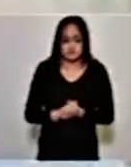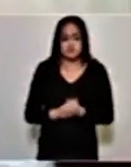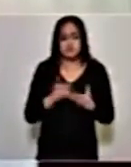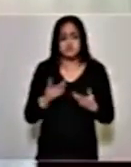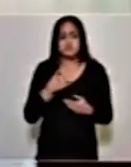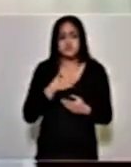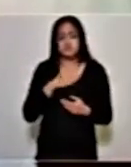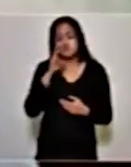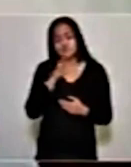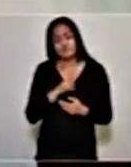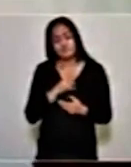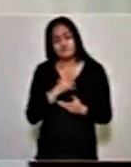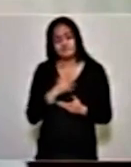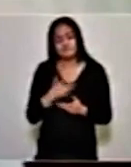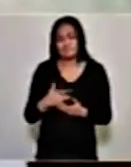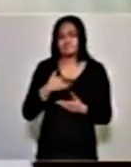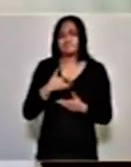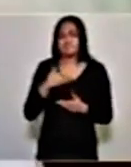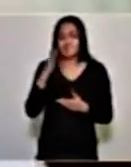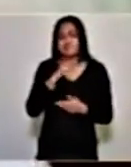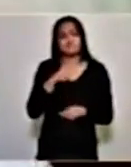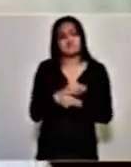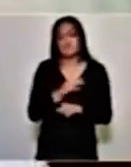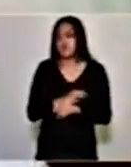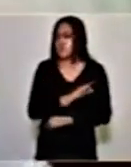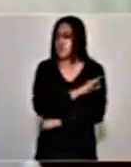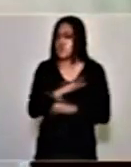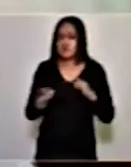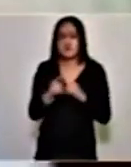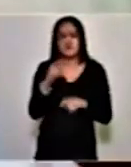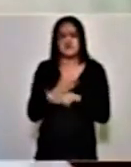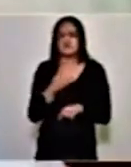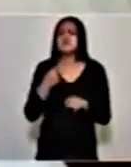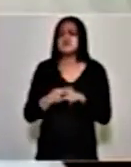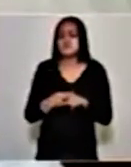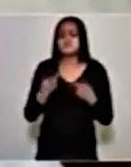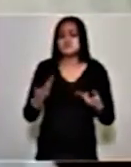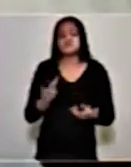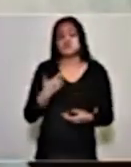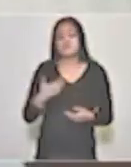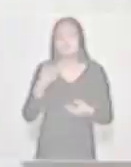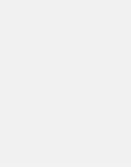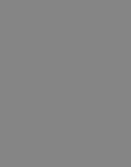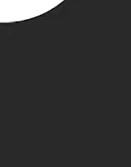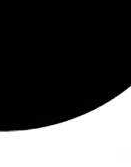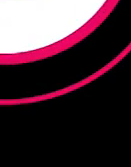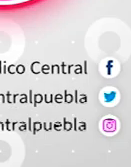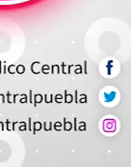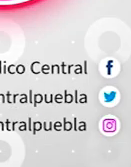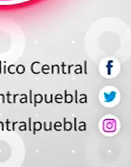nos afectó y que debe llegarse hasta las últimas consecuencias, como lo has mencionado. Así que celebramos esta actuación también, gobernador.